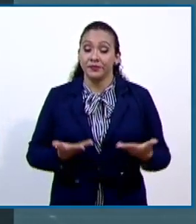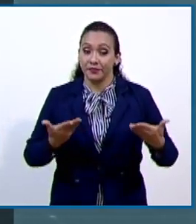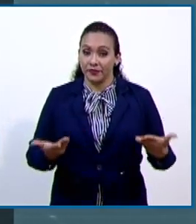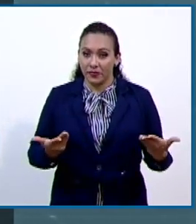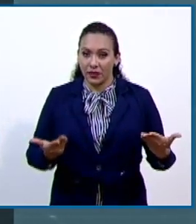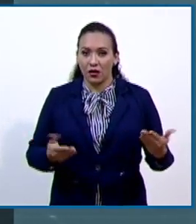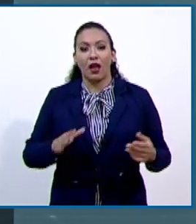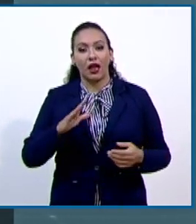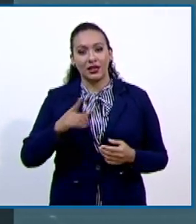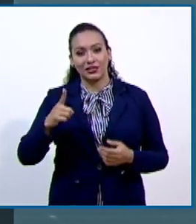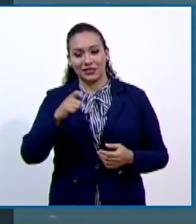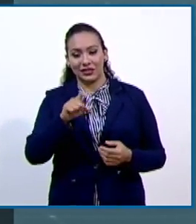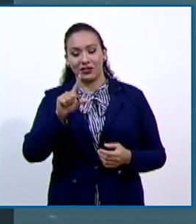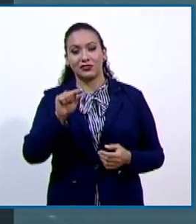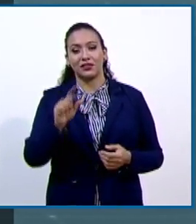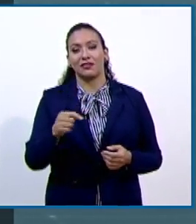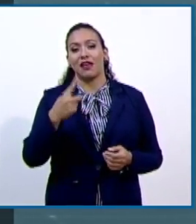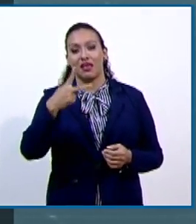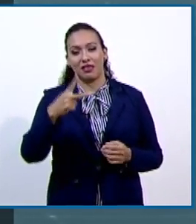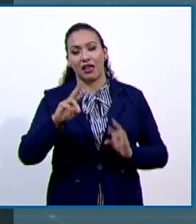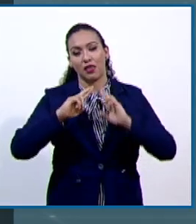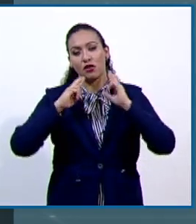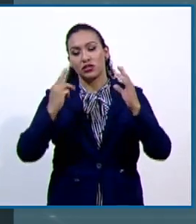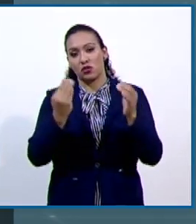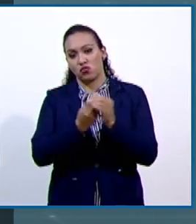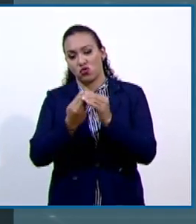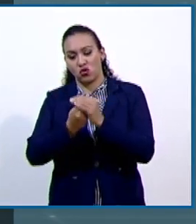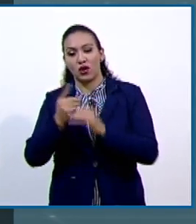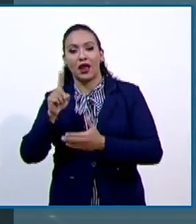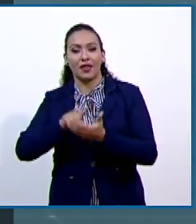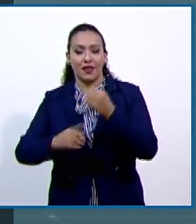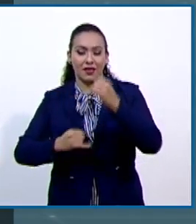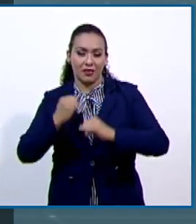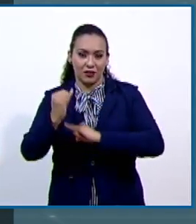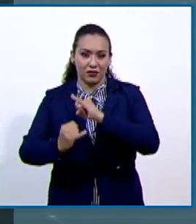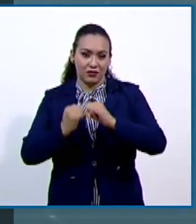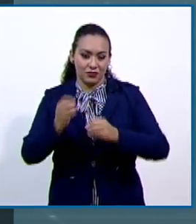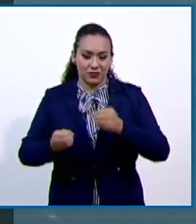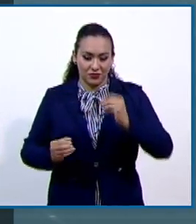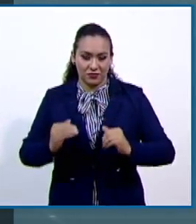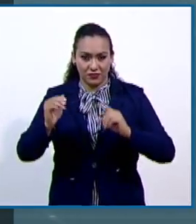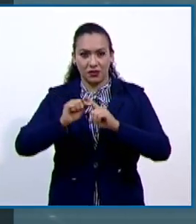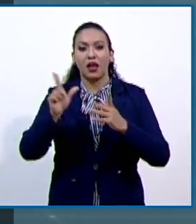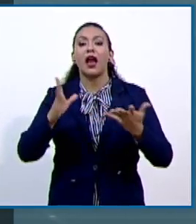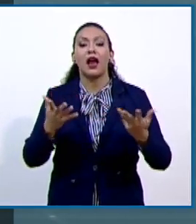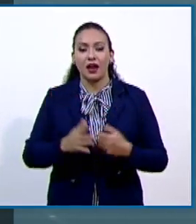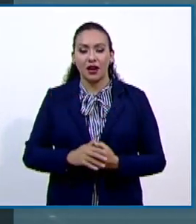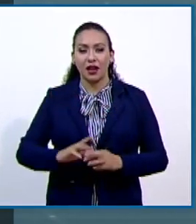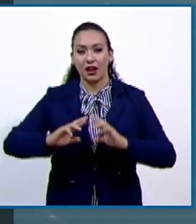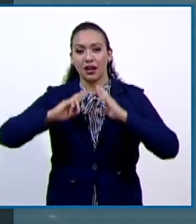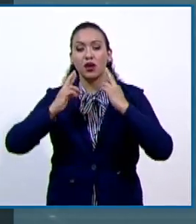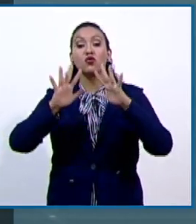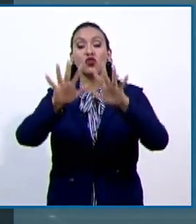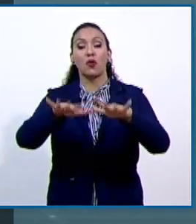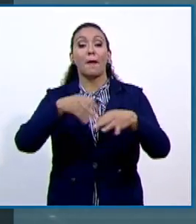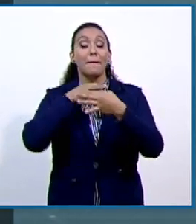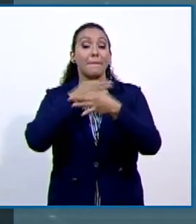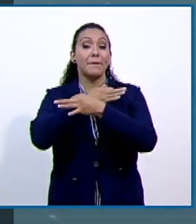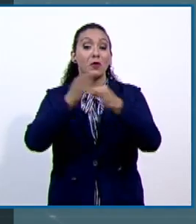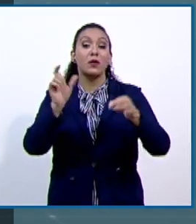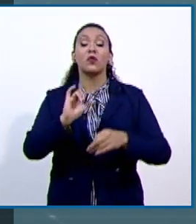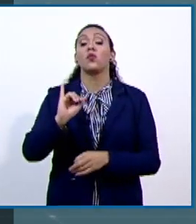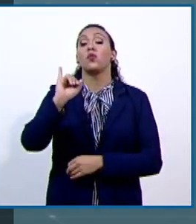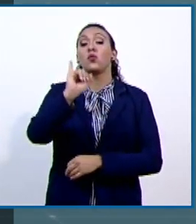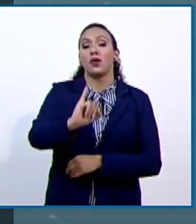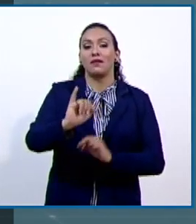su 172 periodo ordinario de sesiones, la Corte Interamericana realizará audiencia pública este jueves en